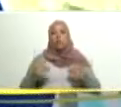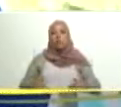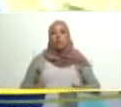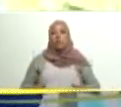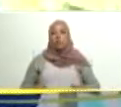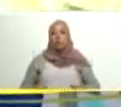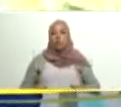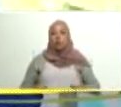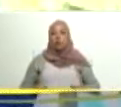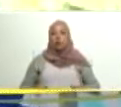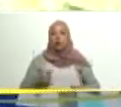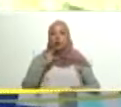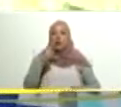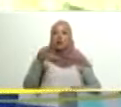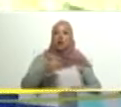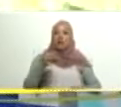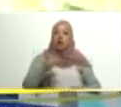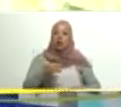la causa de la verdad.